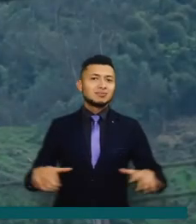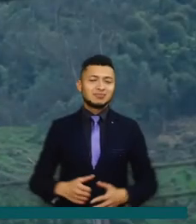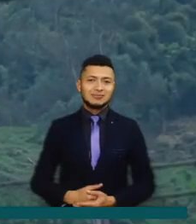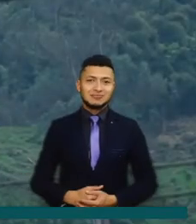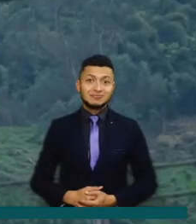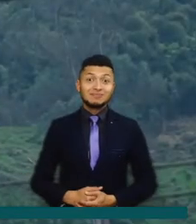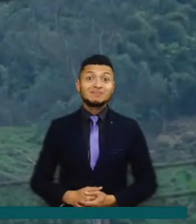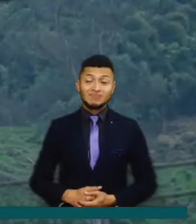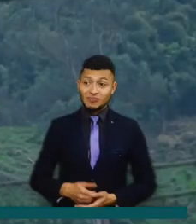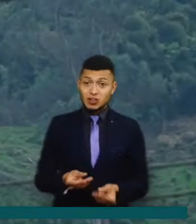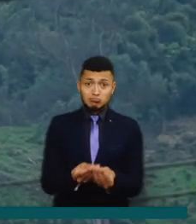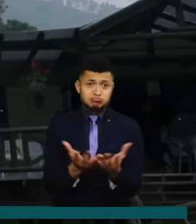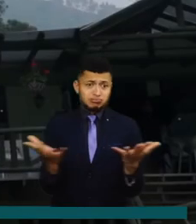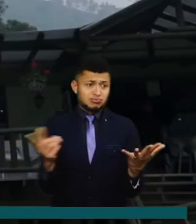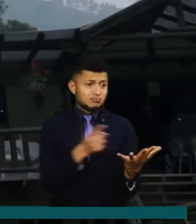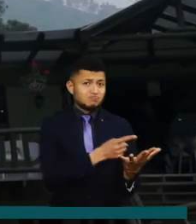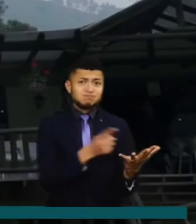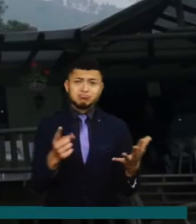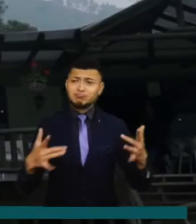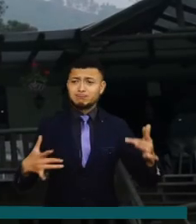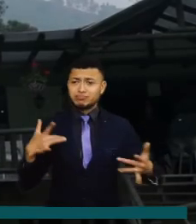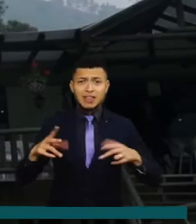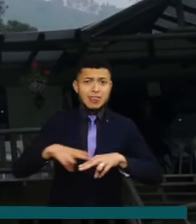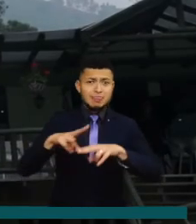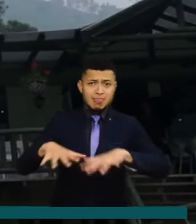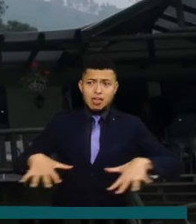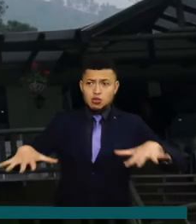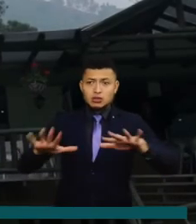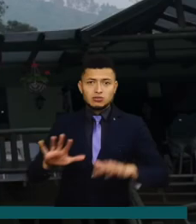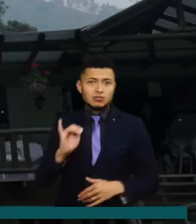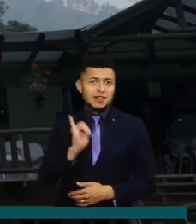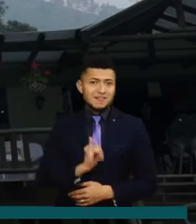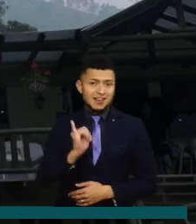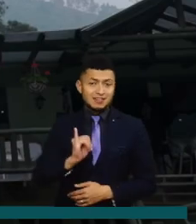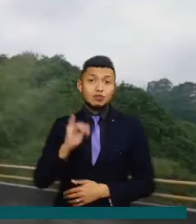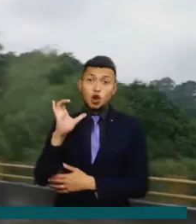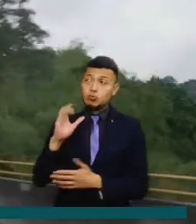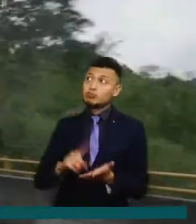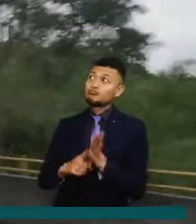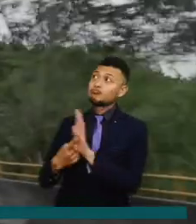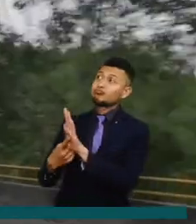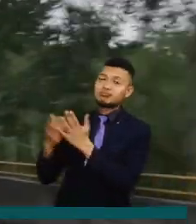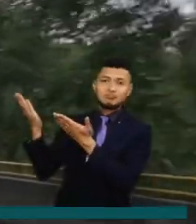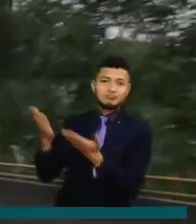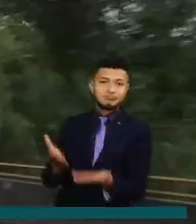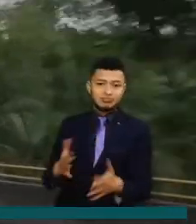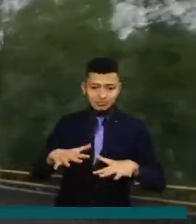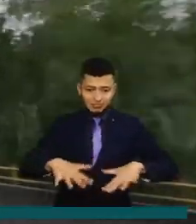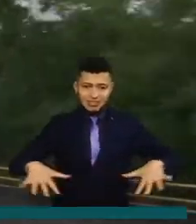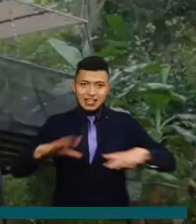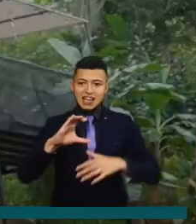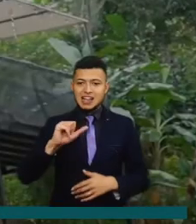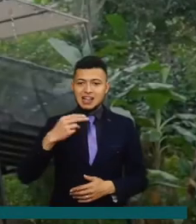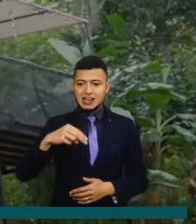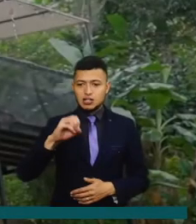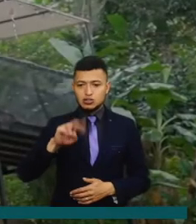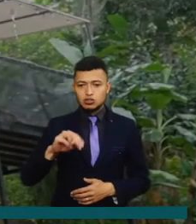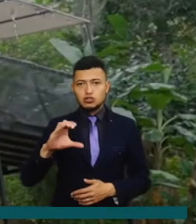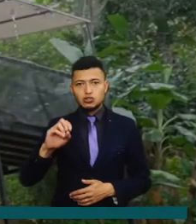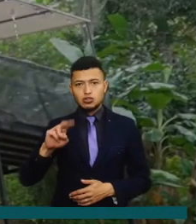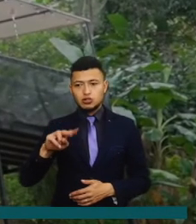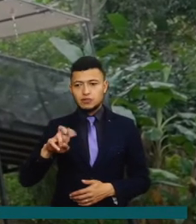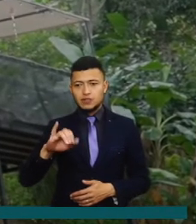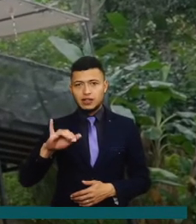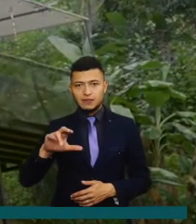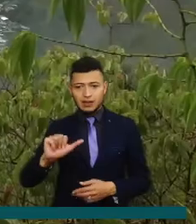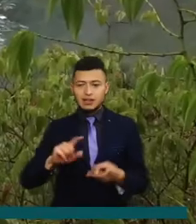de posibilidades para disfrutar de la naturaleza le ofrece Ibagué a Colombia. En la vía del Cañón del Conveima, el corregimiento de San